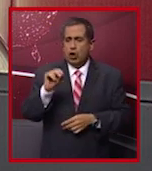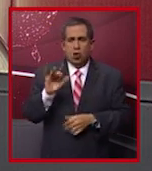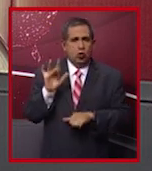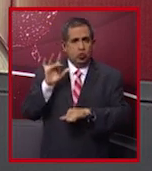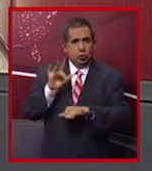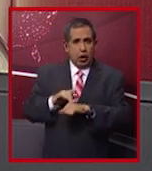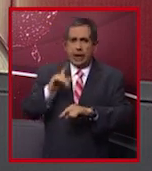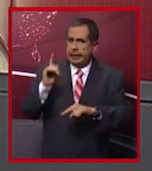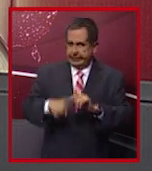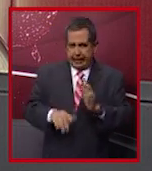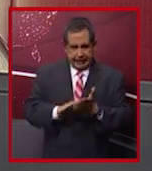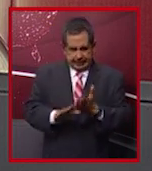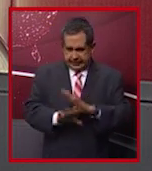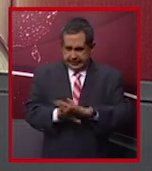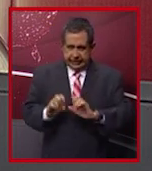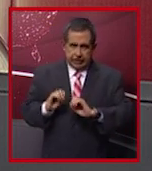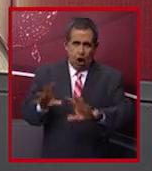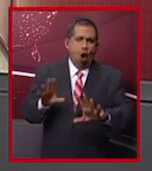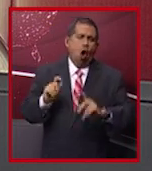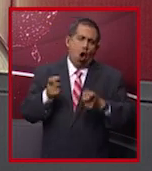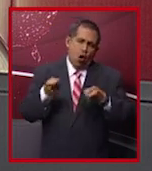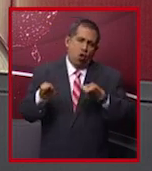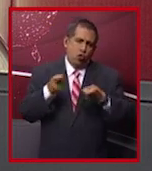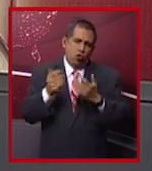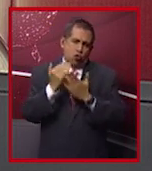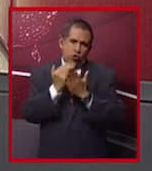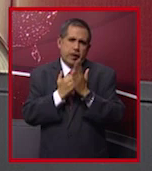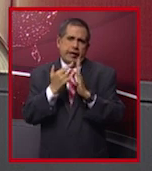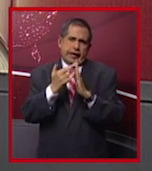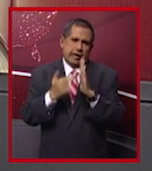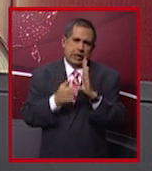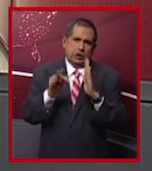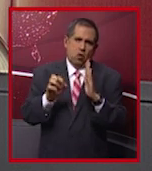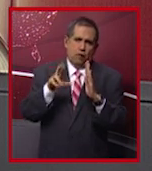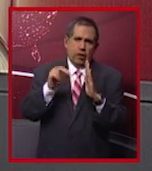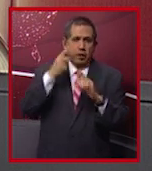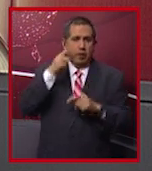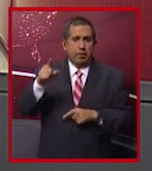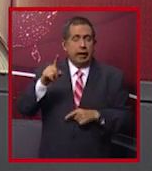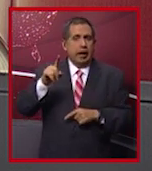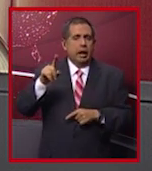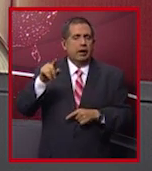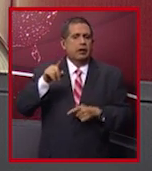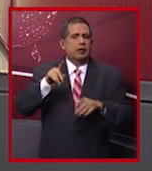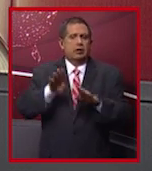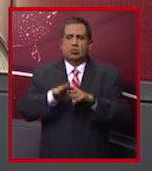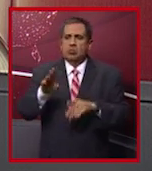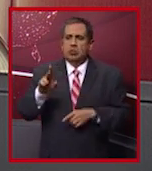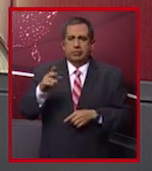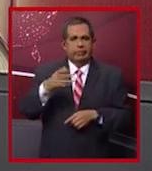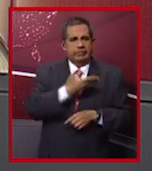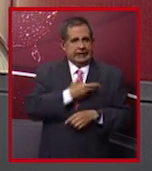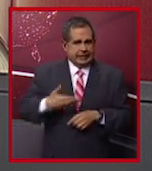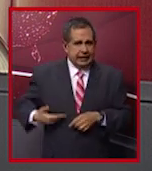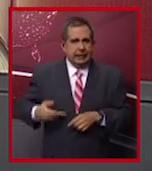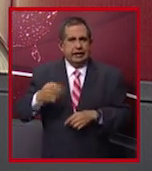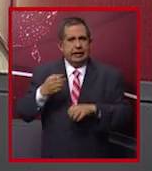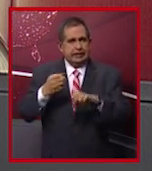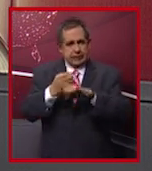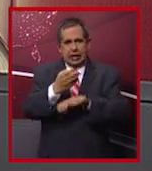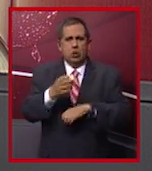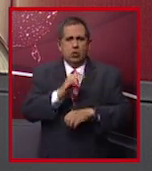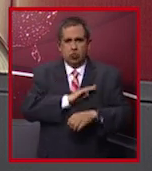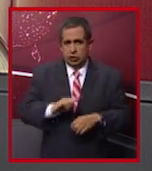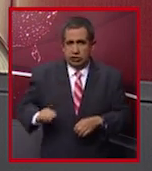a los servidores públicos o regular el fuero constitucional a los servidores públicos de los 3 niveles de gobierno y de los 3 poderes de la Unión. Fue la presidenta